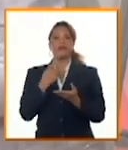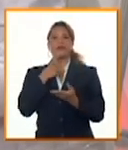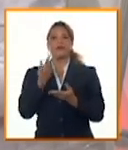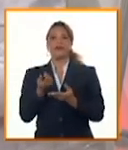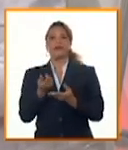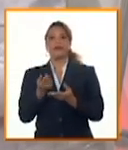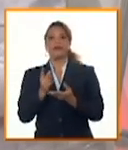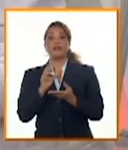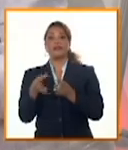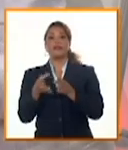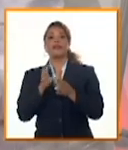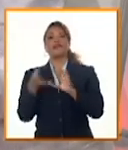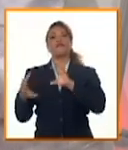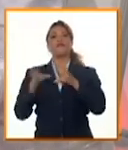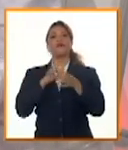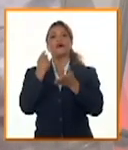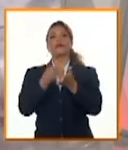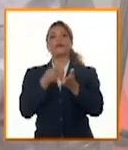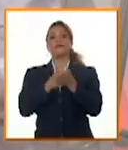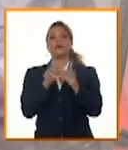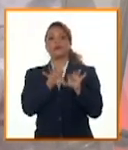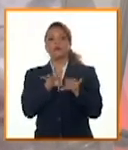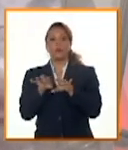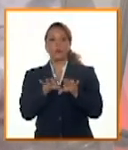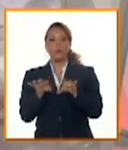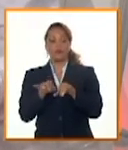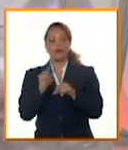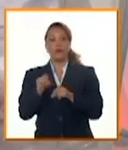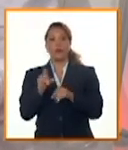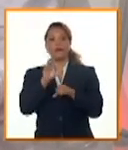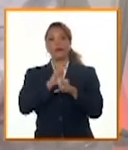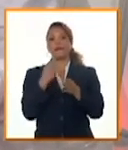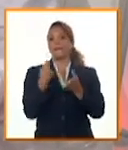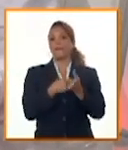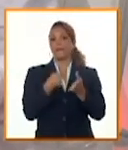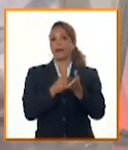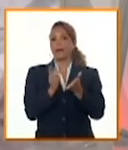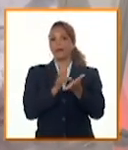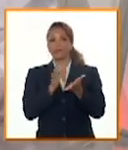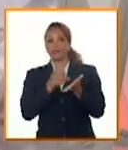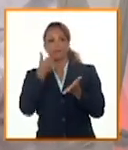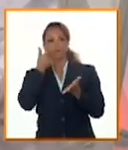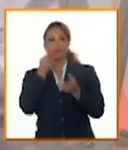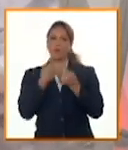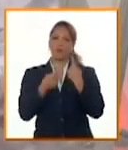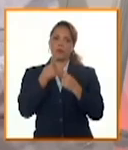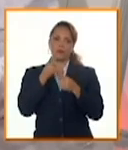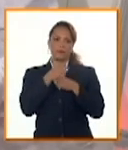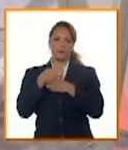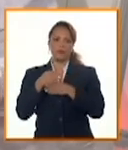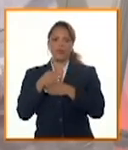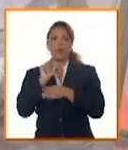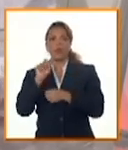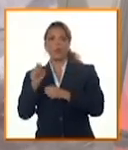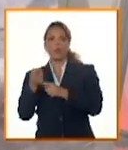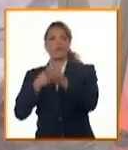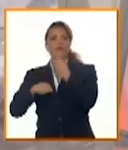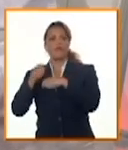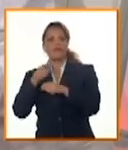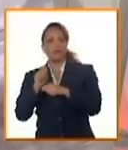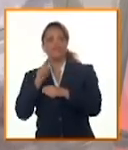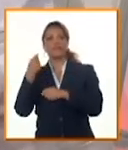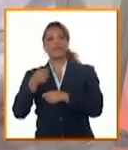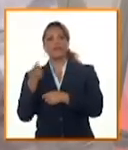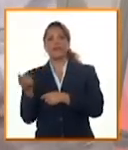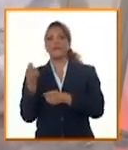pasarelas en los medios de pago electrónico para realizar la actividad propia de una transacción de compra en la cual hay que